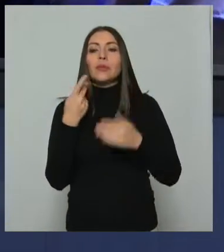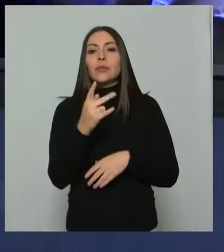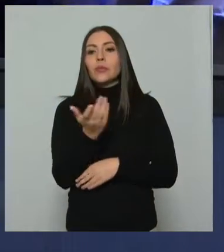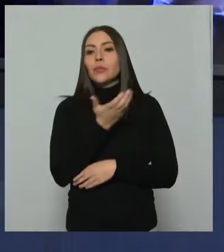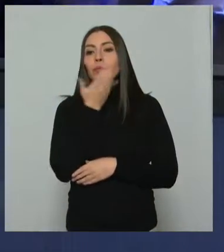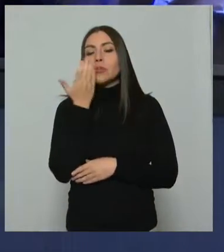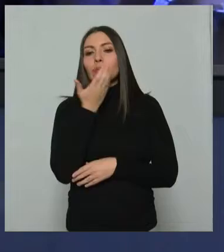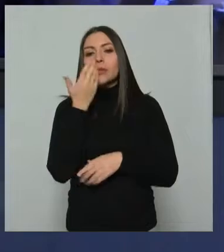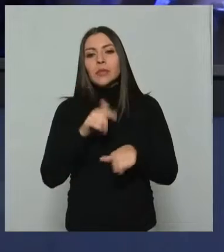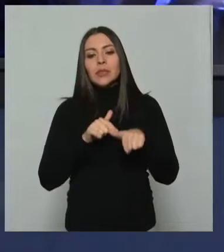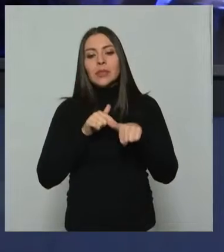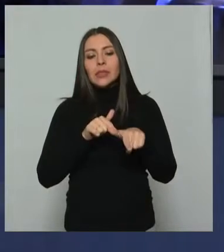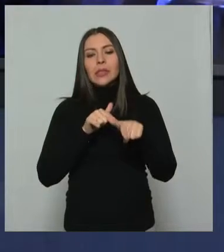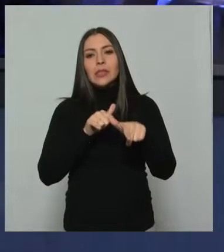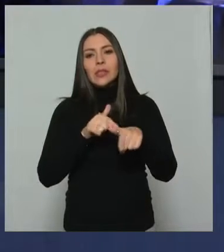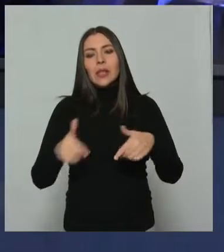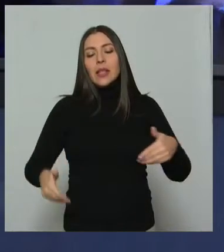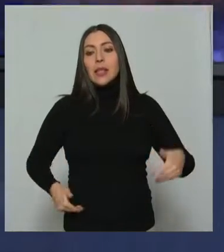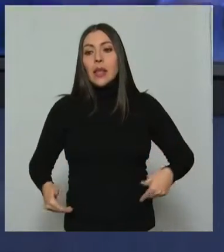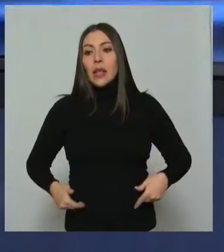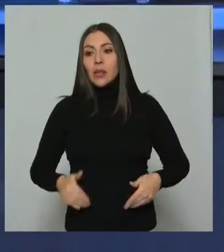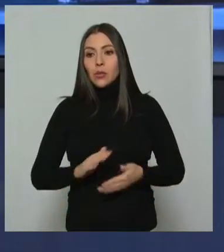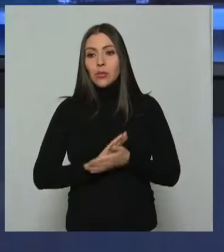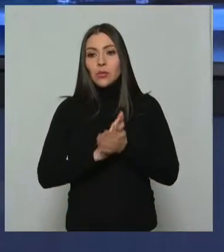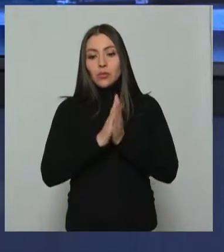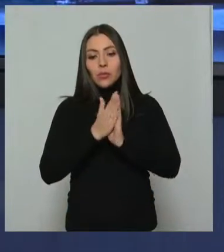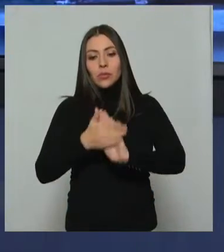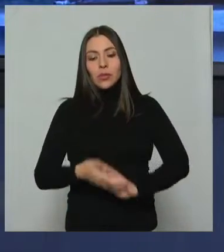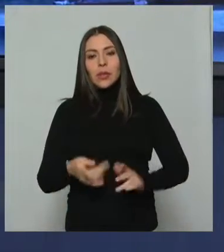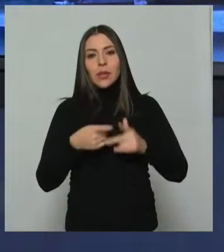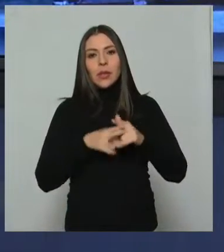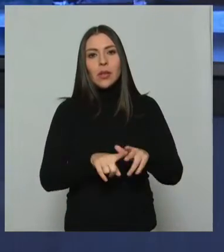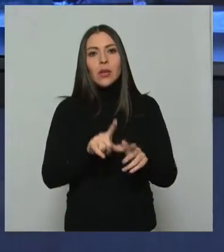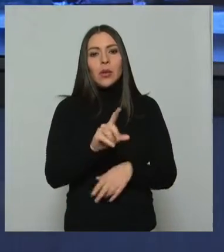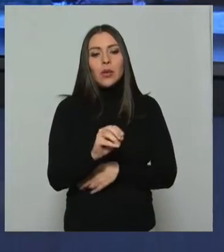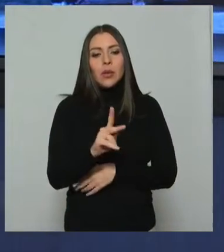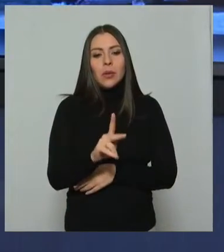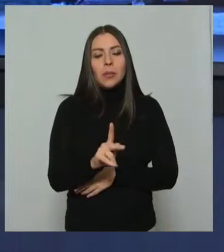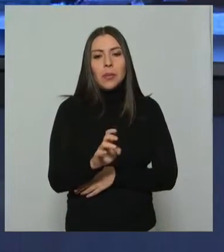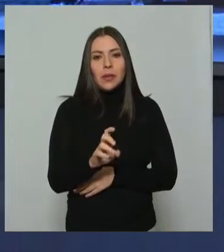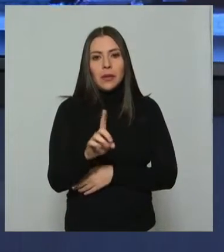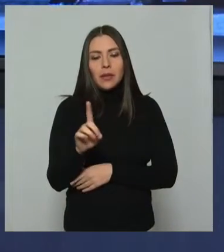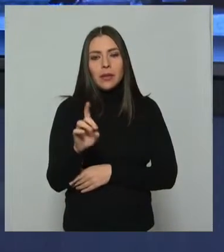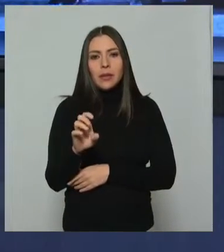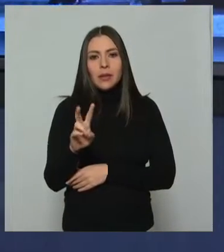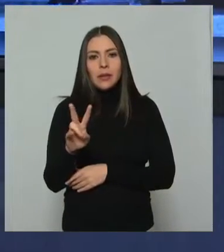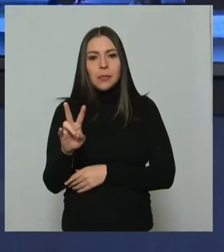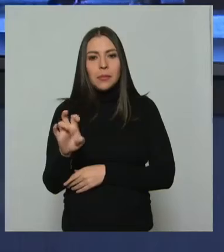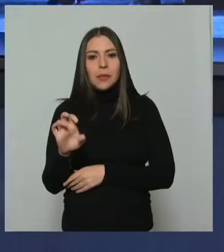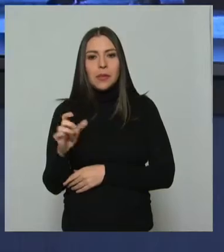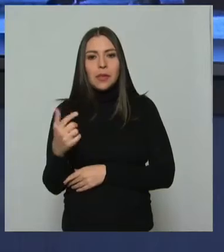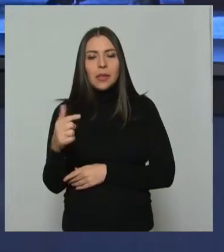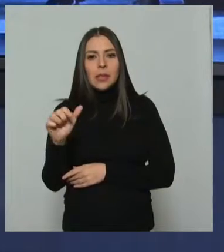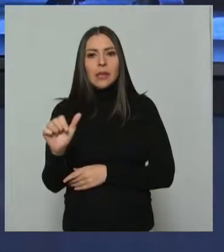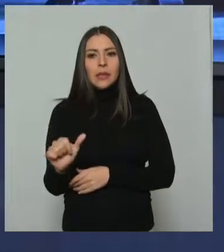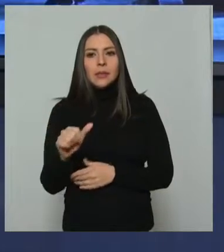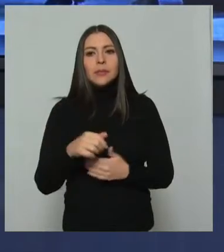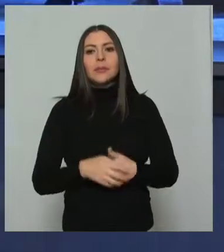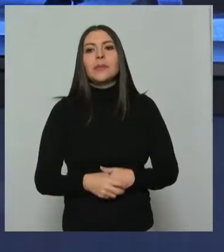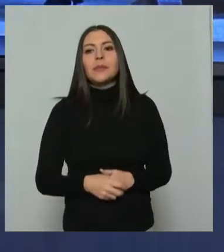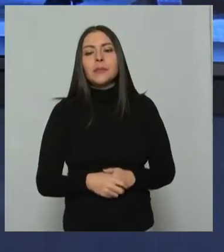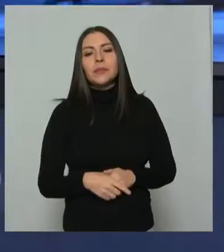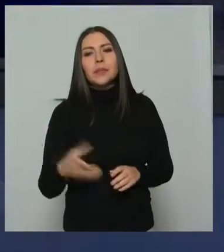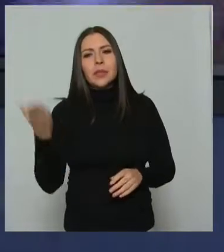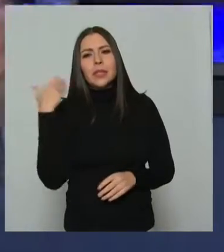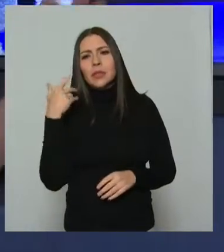tradición, evolución del teatro que inició Lope de Vega, que es conocido como el Fénix de los ingenios, que así como lo apodaban porque